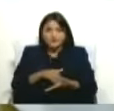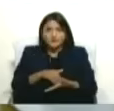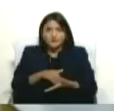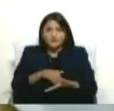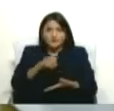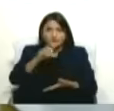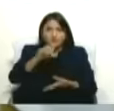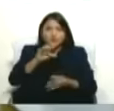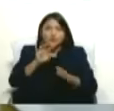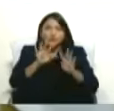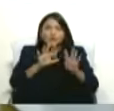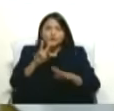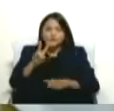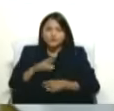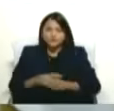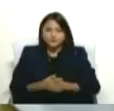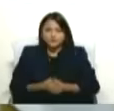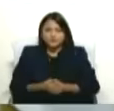10.555.092.